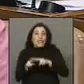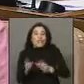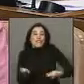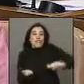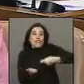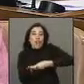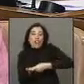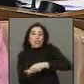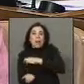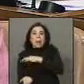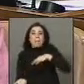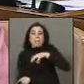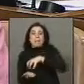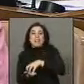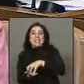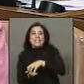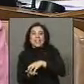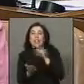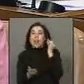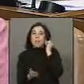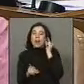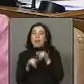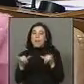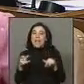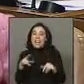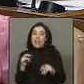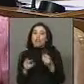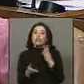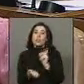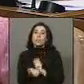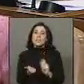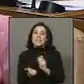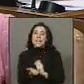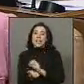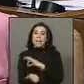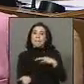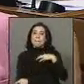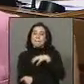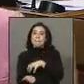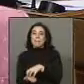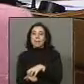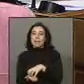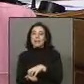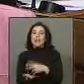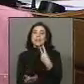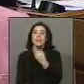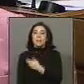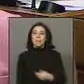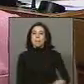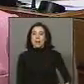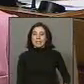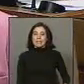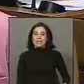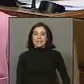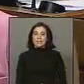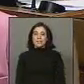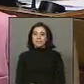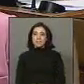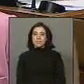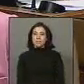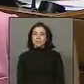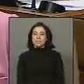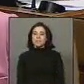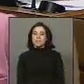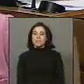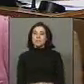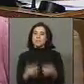Género, a la subsecretaria del el Ministerio de la Presidencia en nuestro país. Alegría